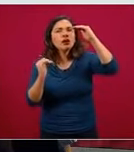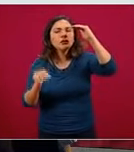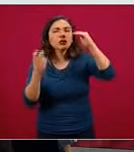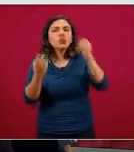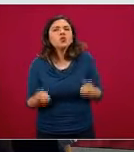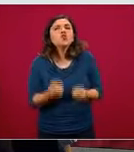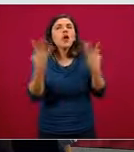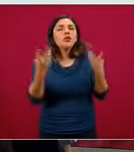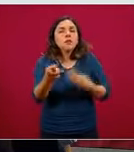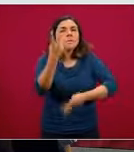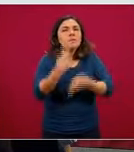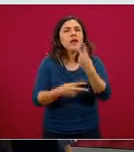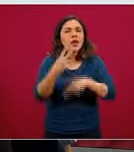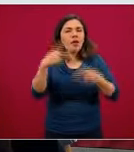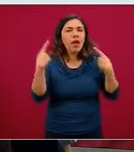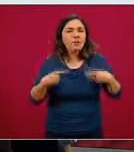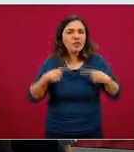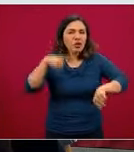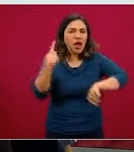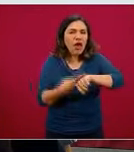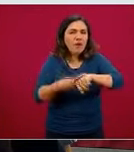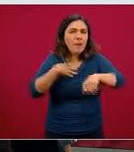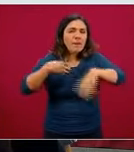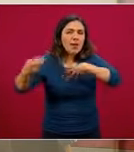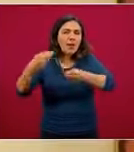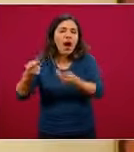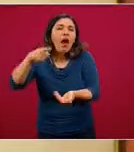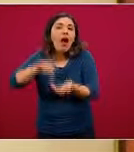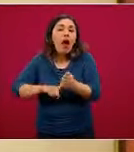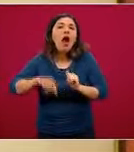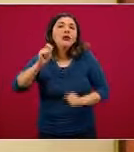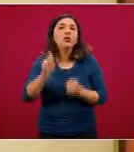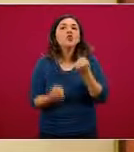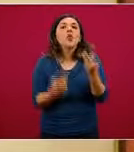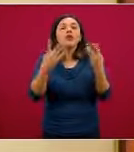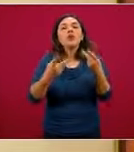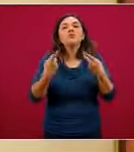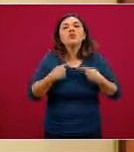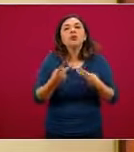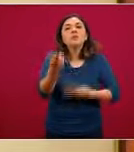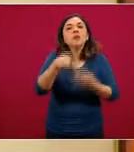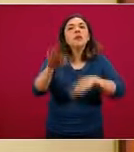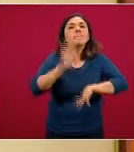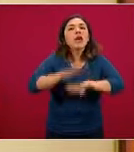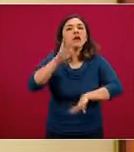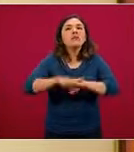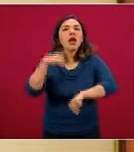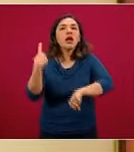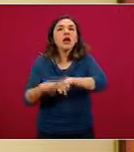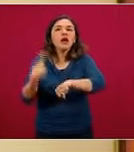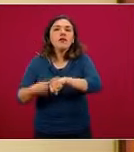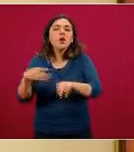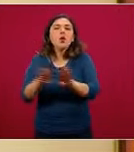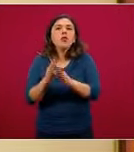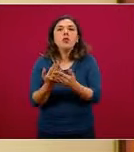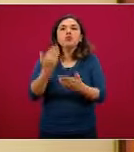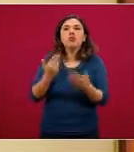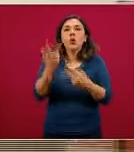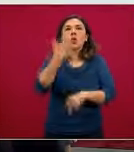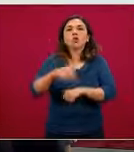intensidad de la epidemia y lógicamente la presencia de casos que vemos ya en las últimas 8